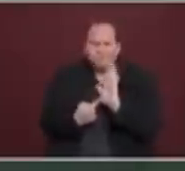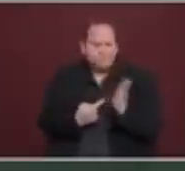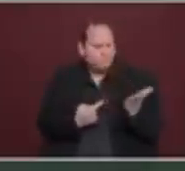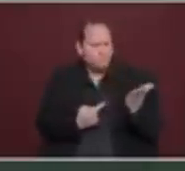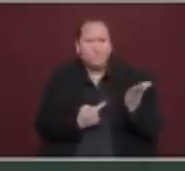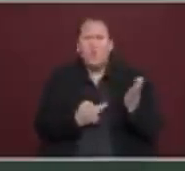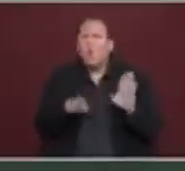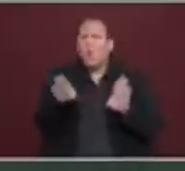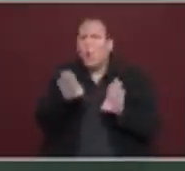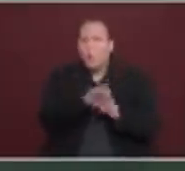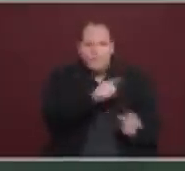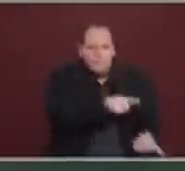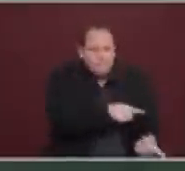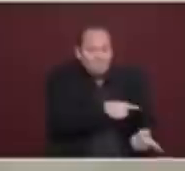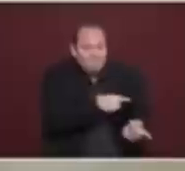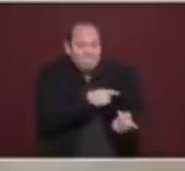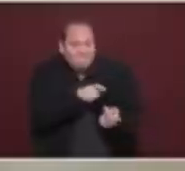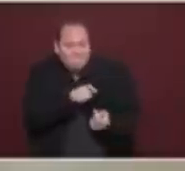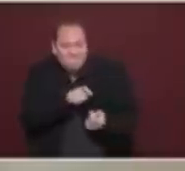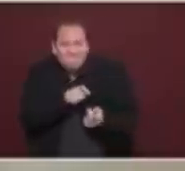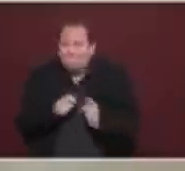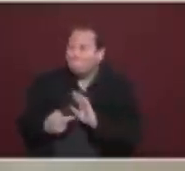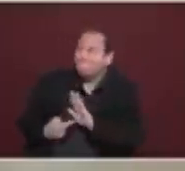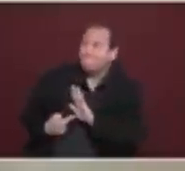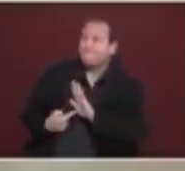como extrayeron